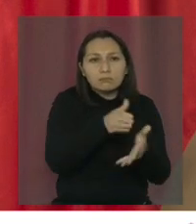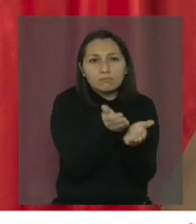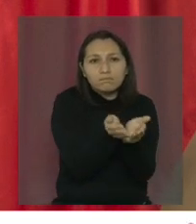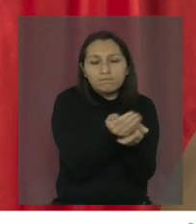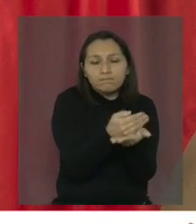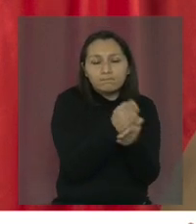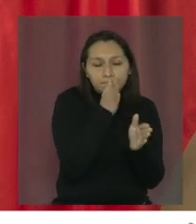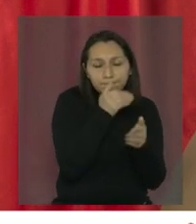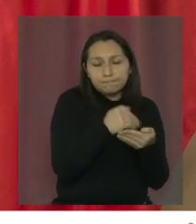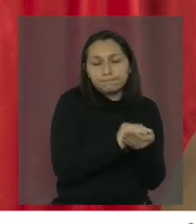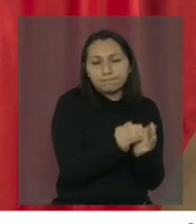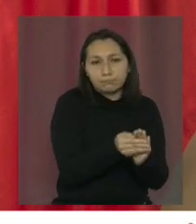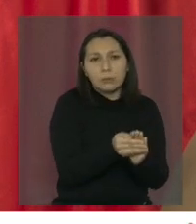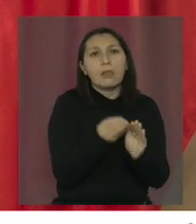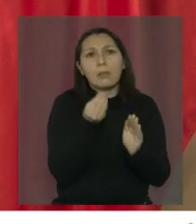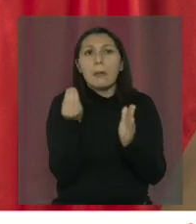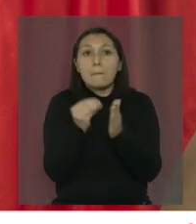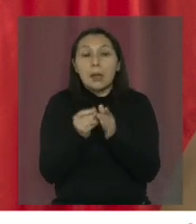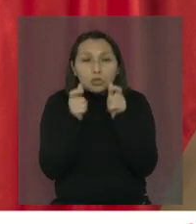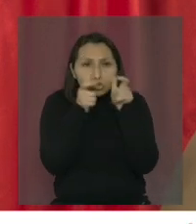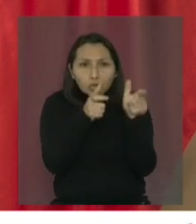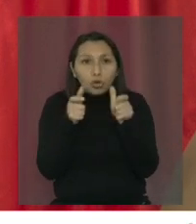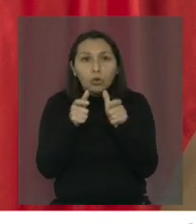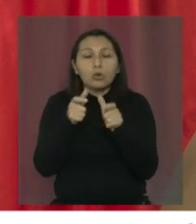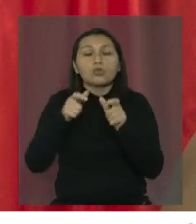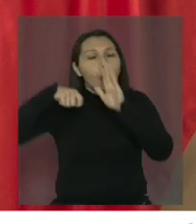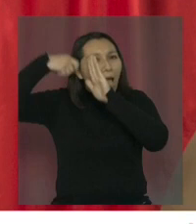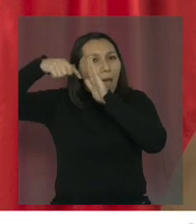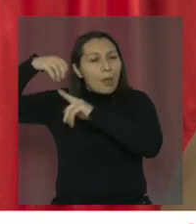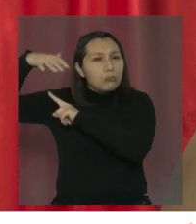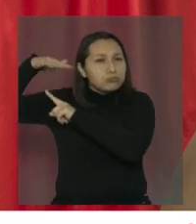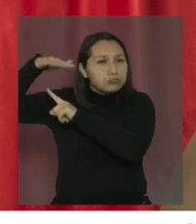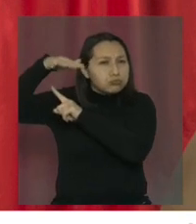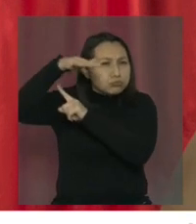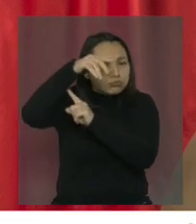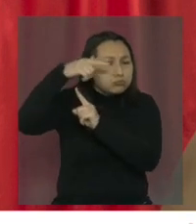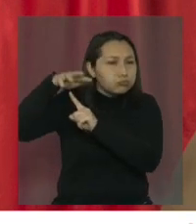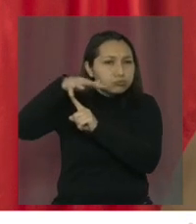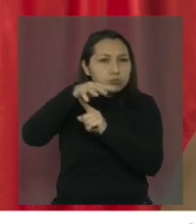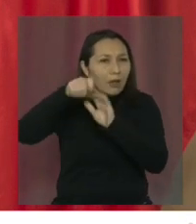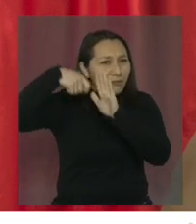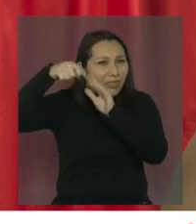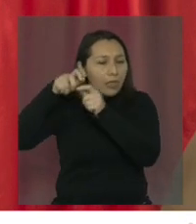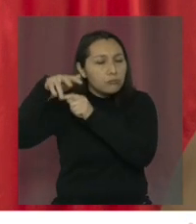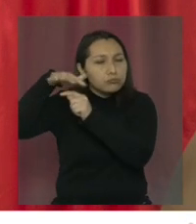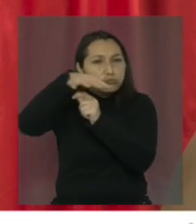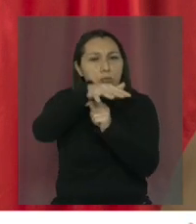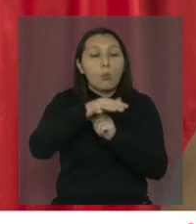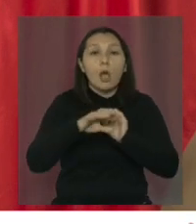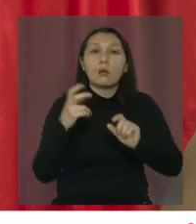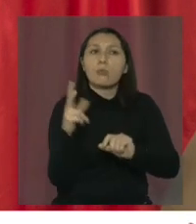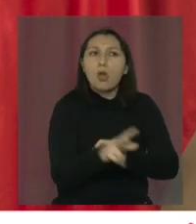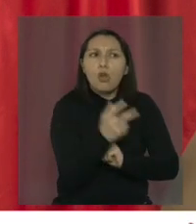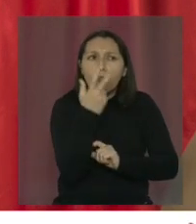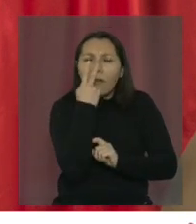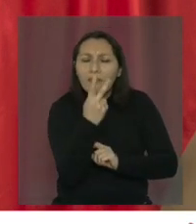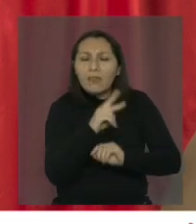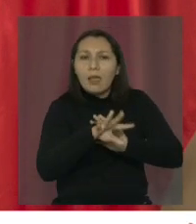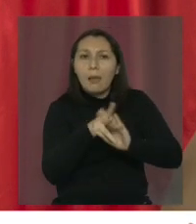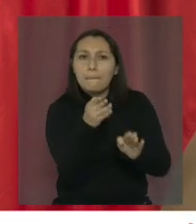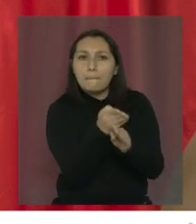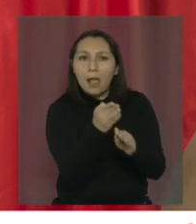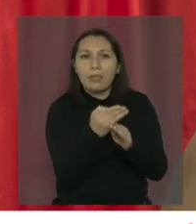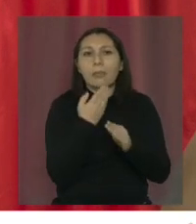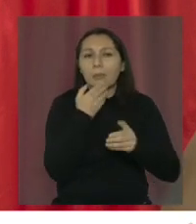resultados con el reforzamiento de los drones para poder detectar hechos delictivos de la zona como el robo de madera y esperamos seguir avanzando